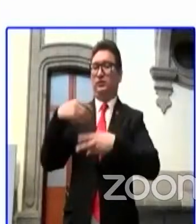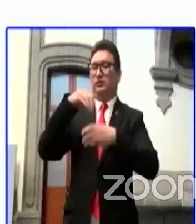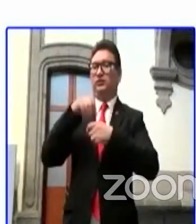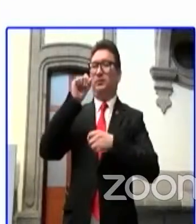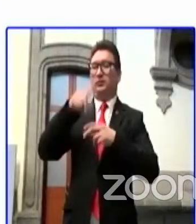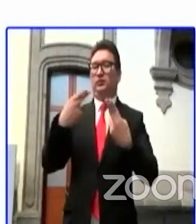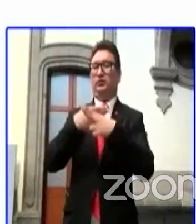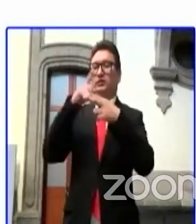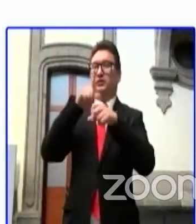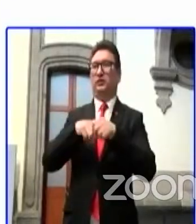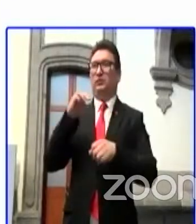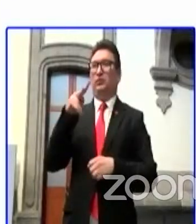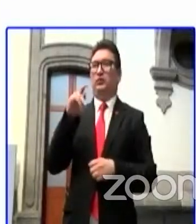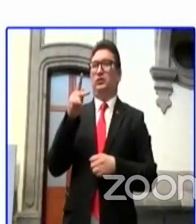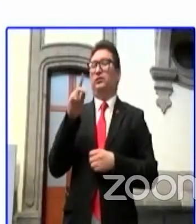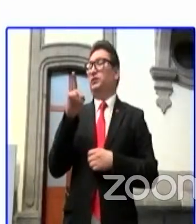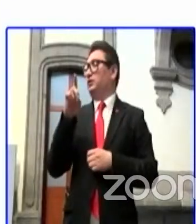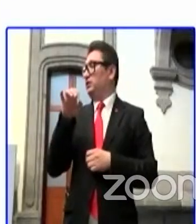Piedad.